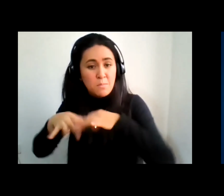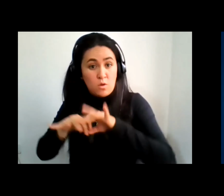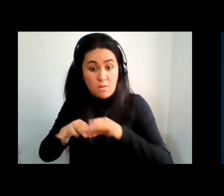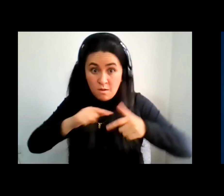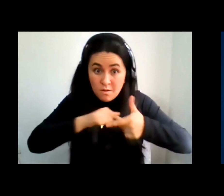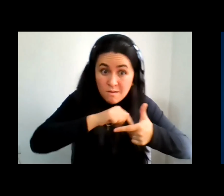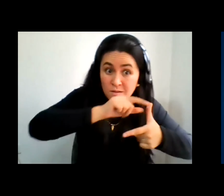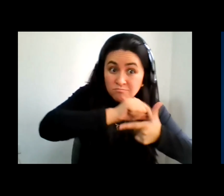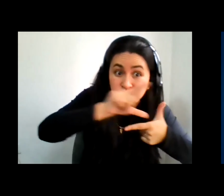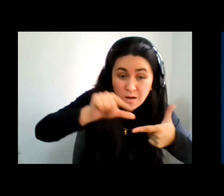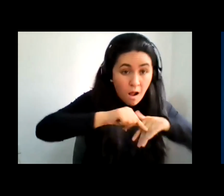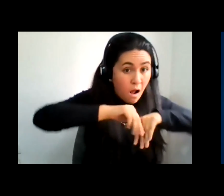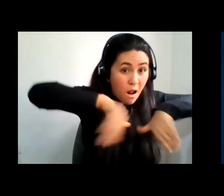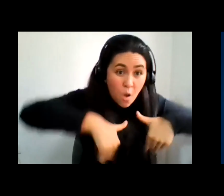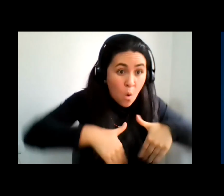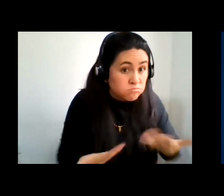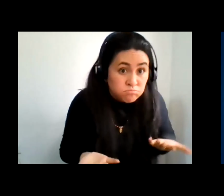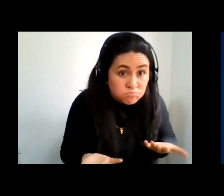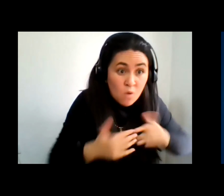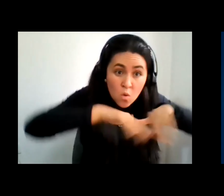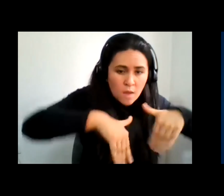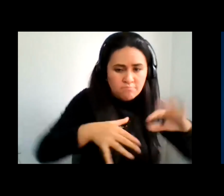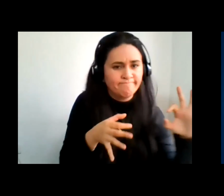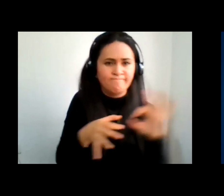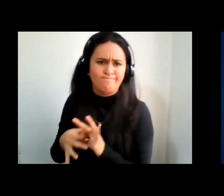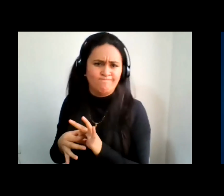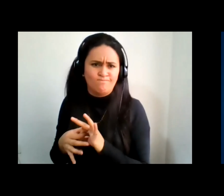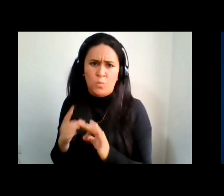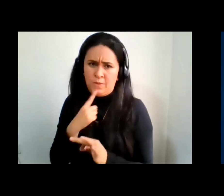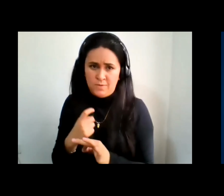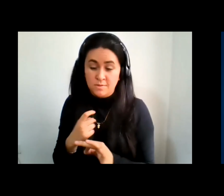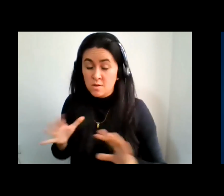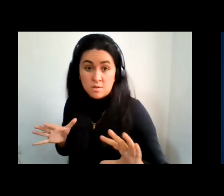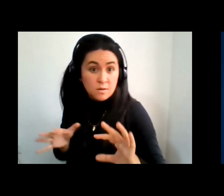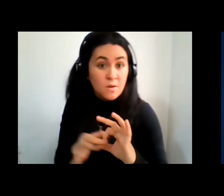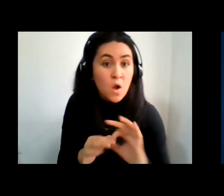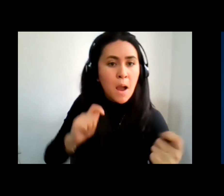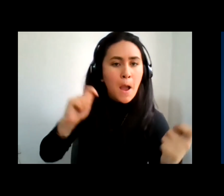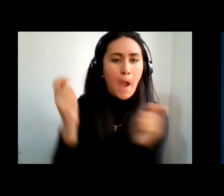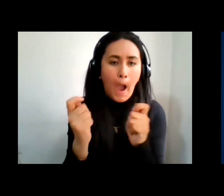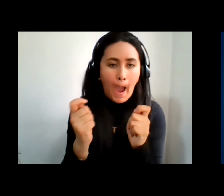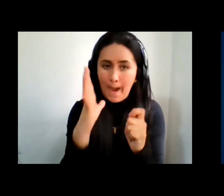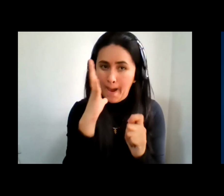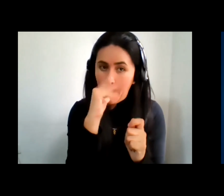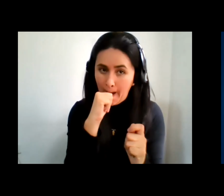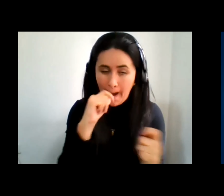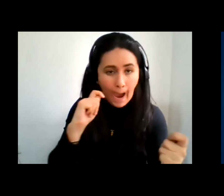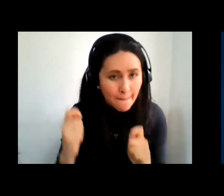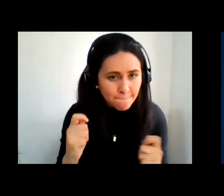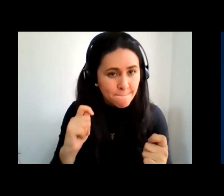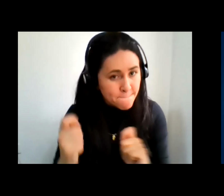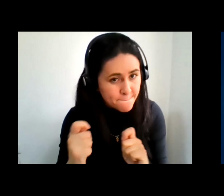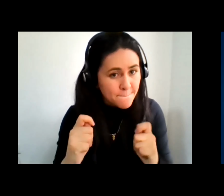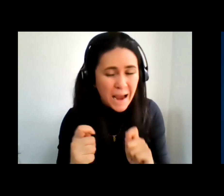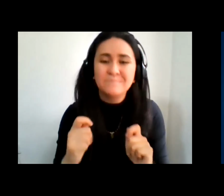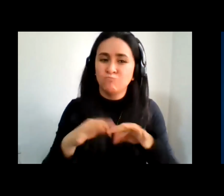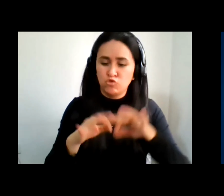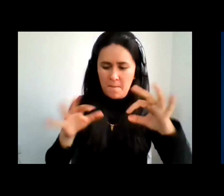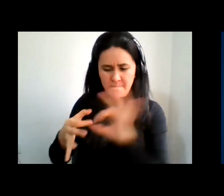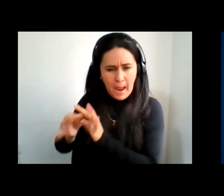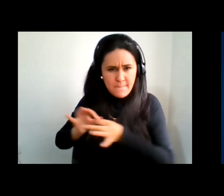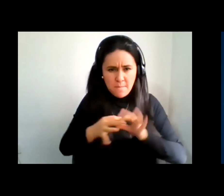podremos lograr el cambio. Y es ese cambio que realmente debemos promover en nuestra lucha por lograrlo, en